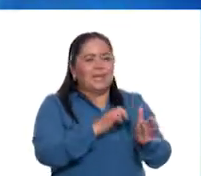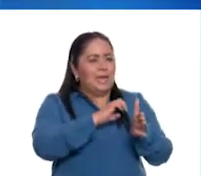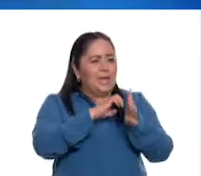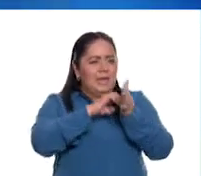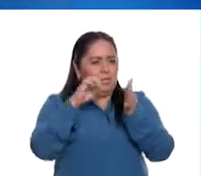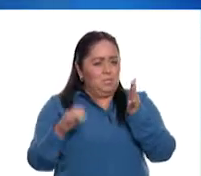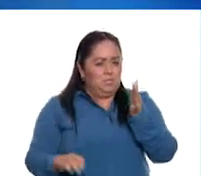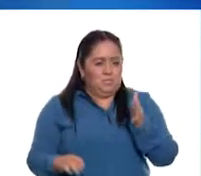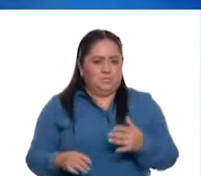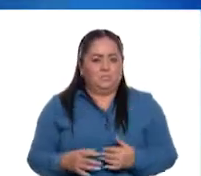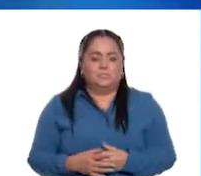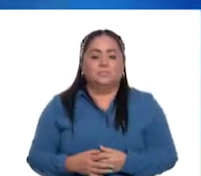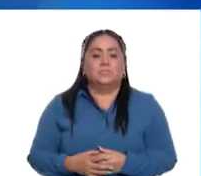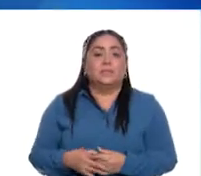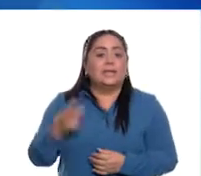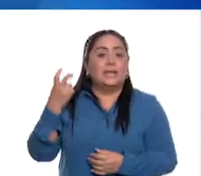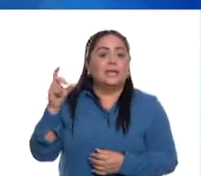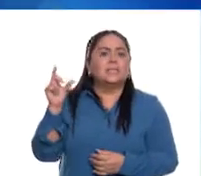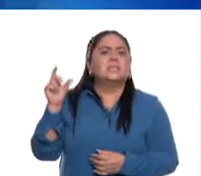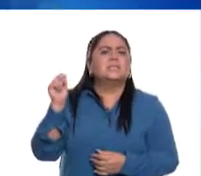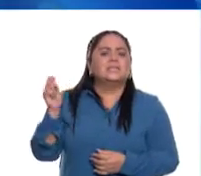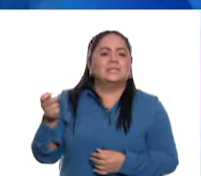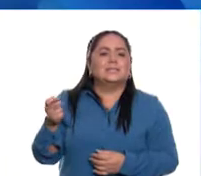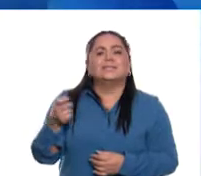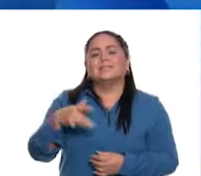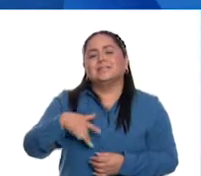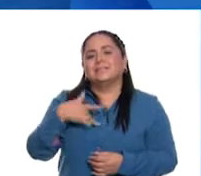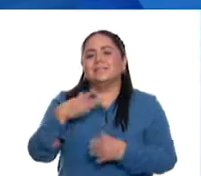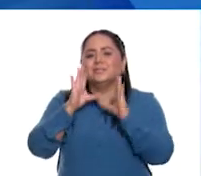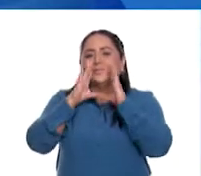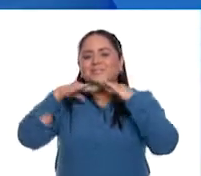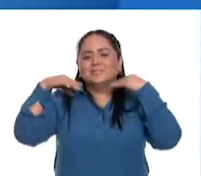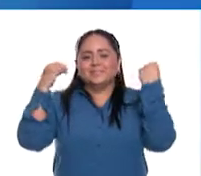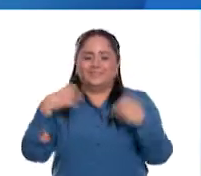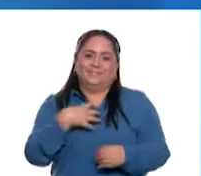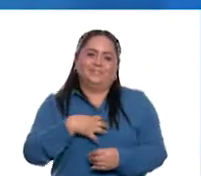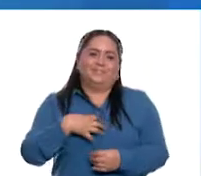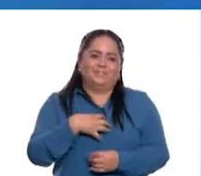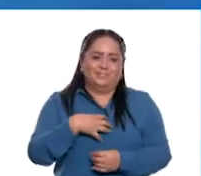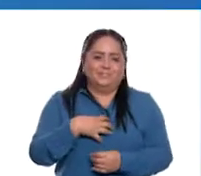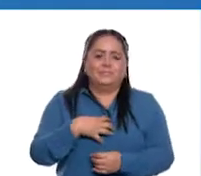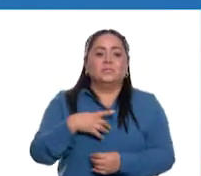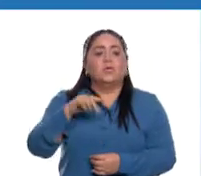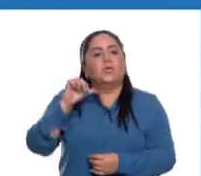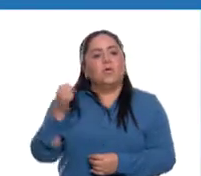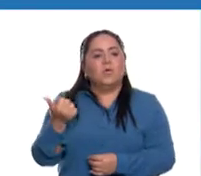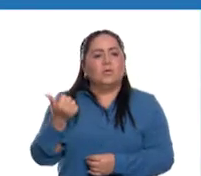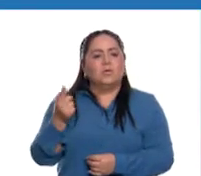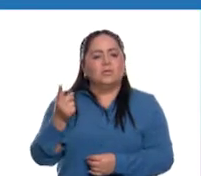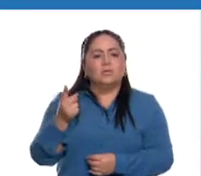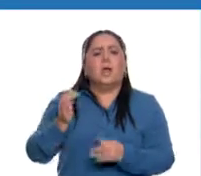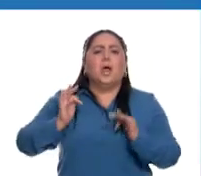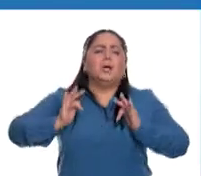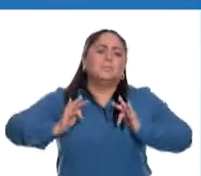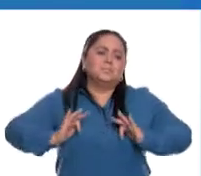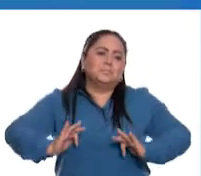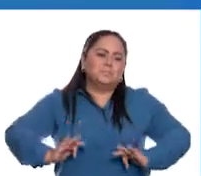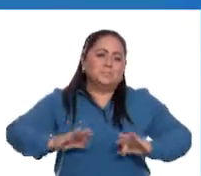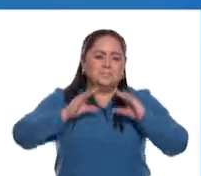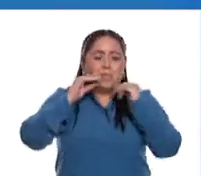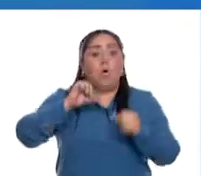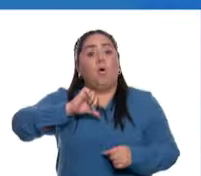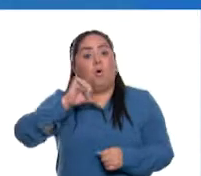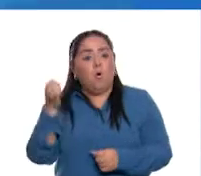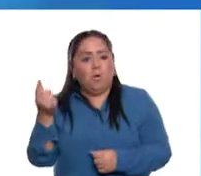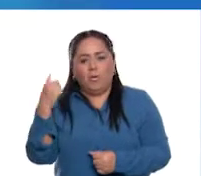ejemplos. Este representa que se siente optimista. Y este otro, tranquilo. Mira